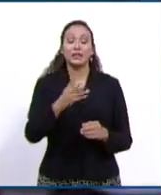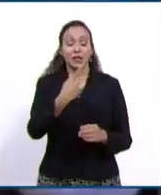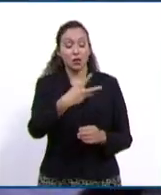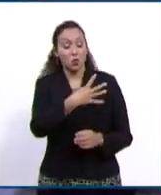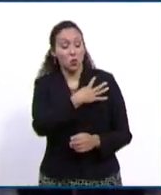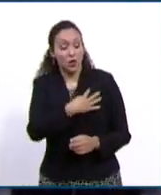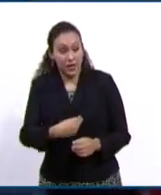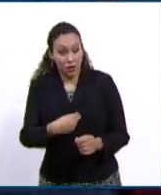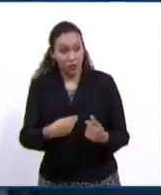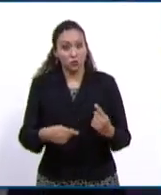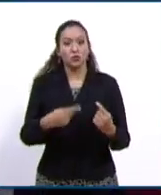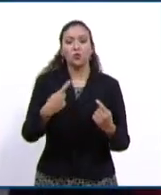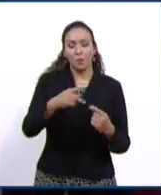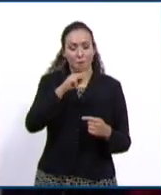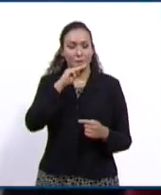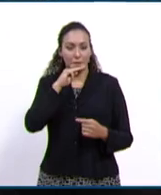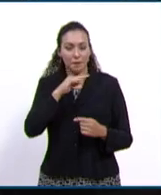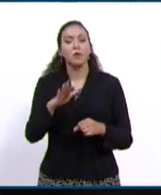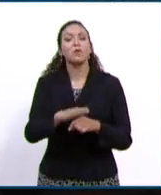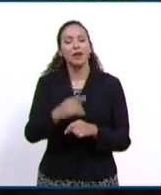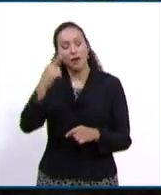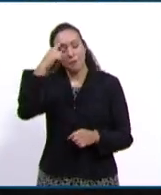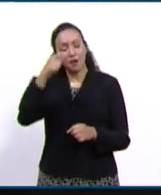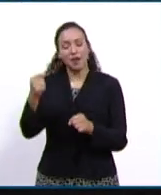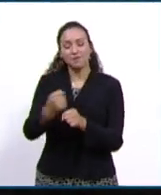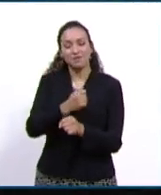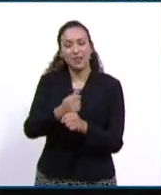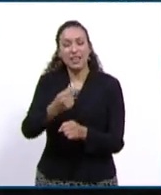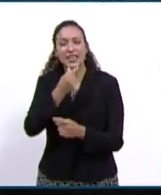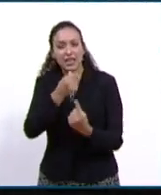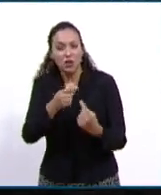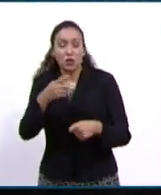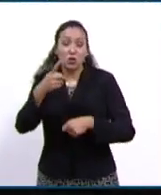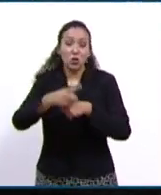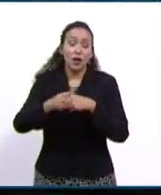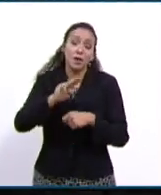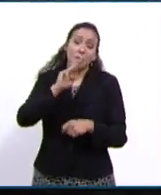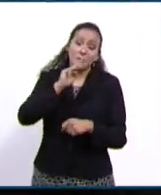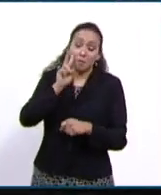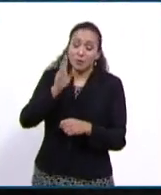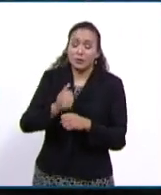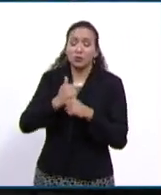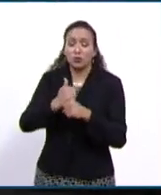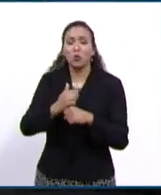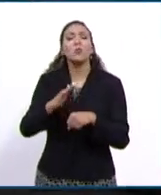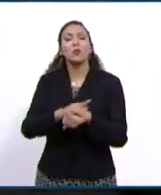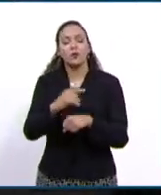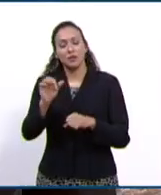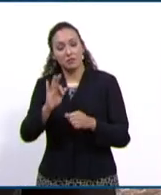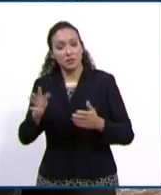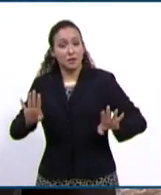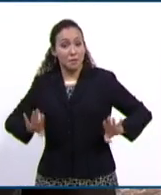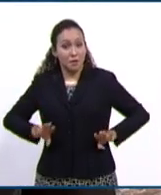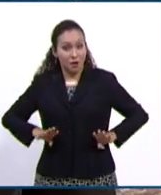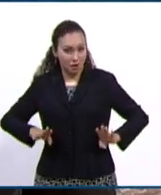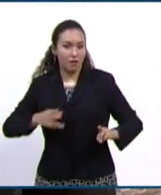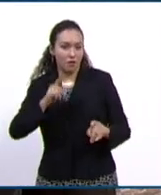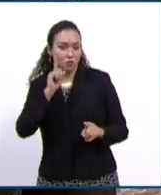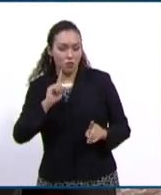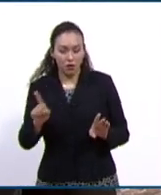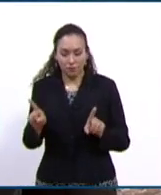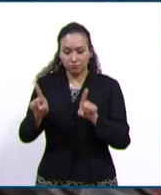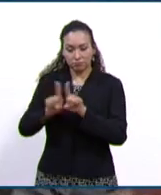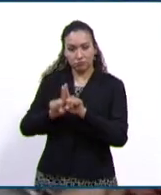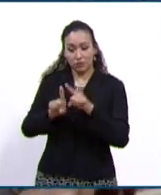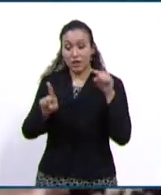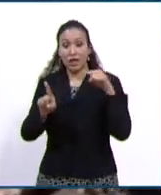hijos de la mujer con el objetivo de causarles daño, realizadas por una persona agresora con la que tenga o haya tenido una relación